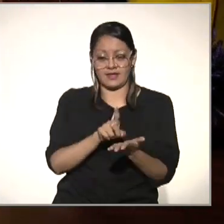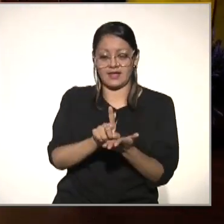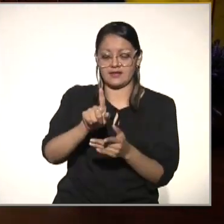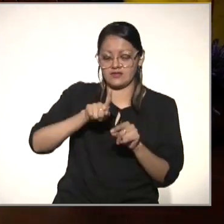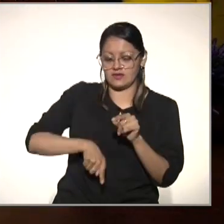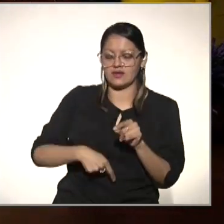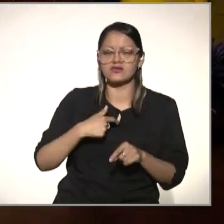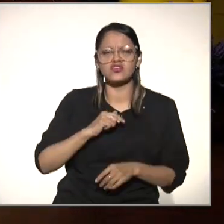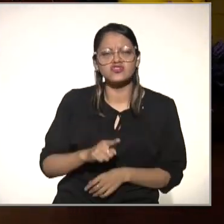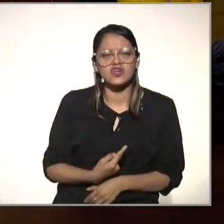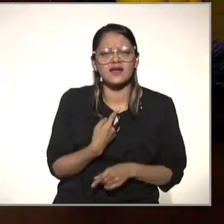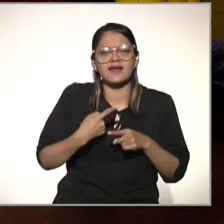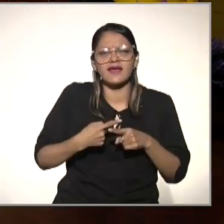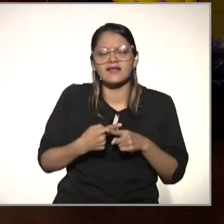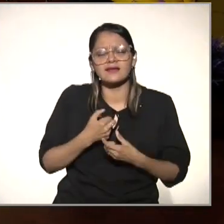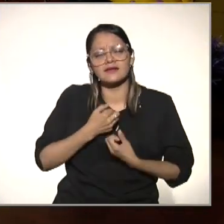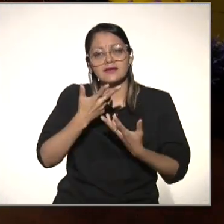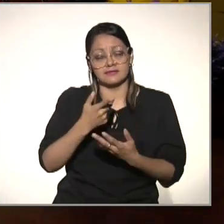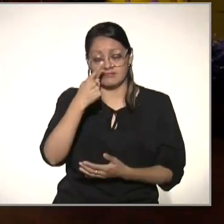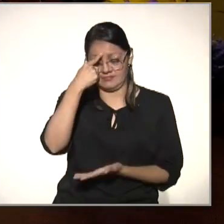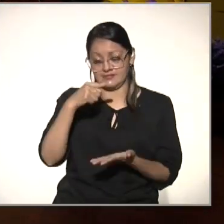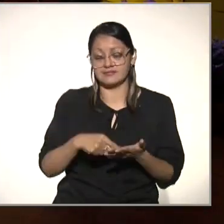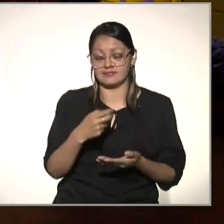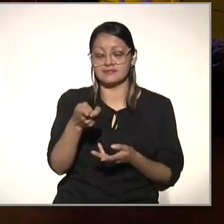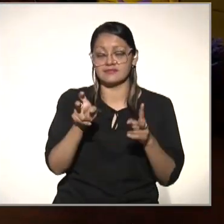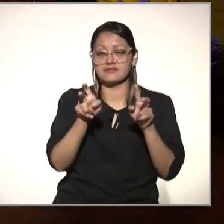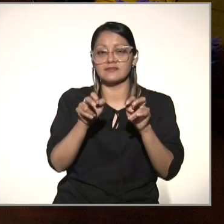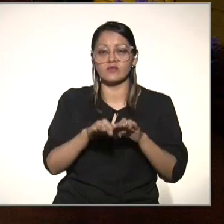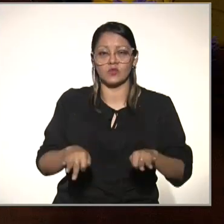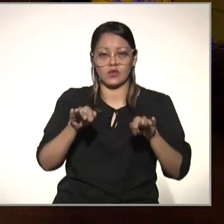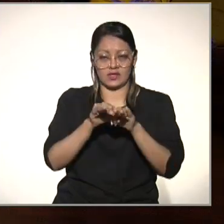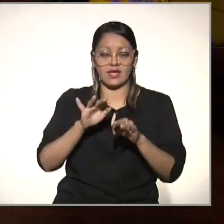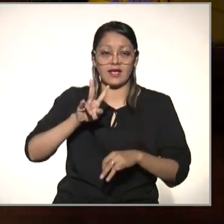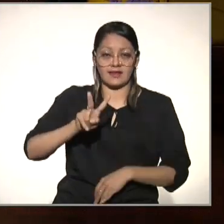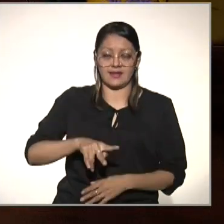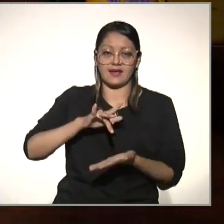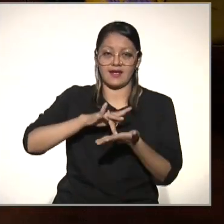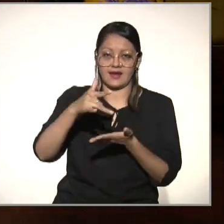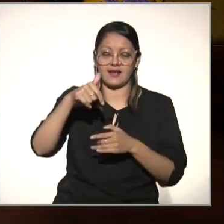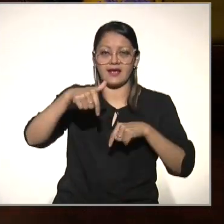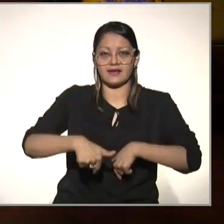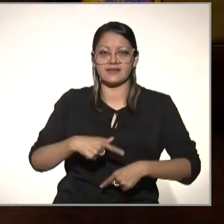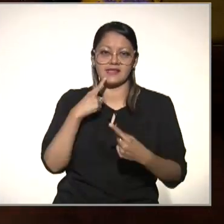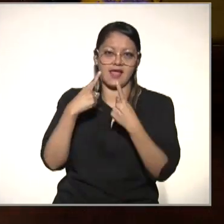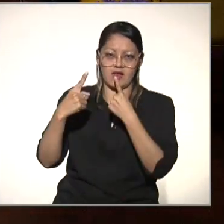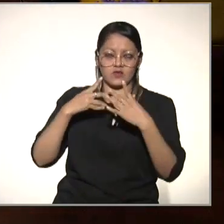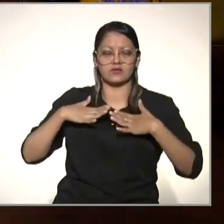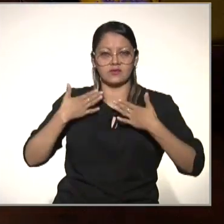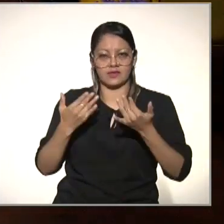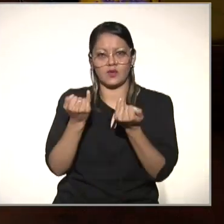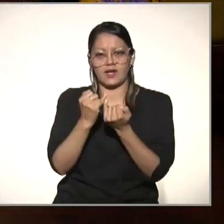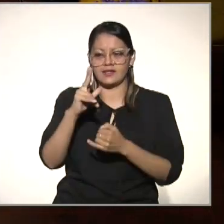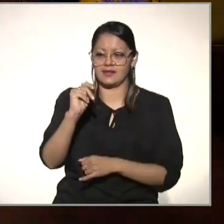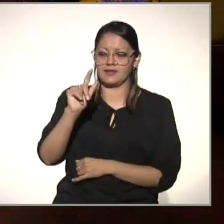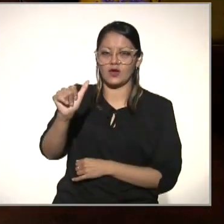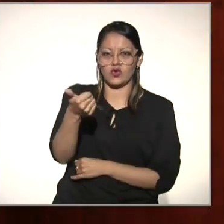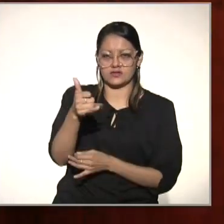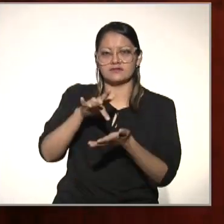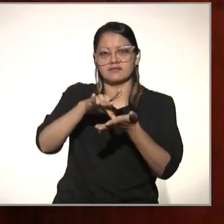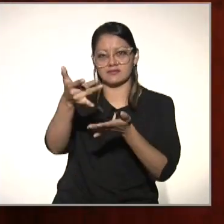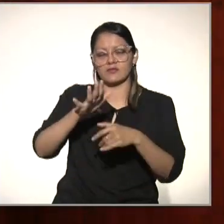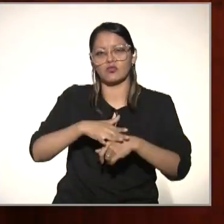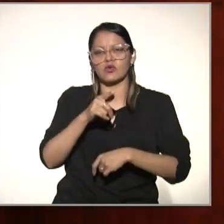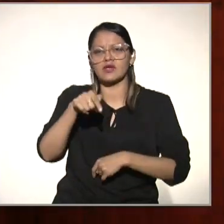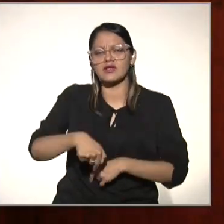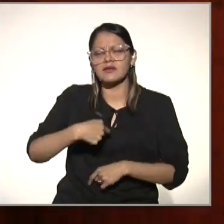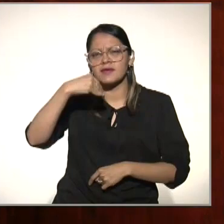quiénes somos nosotros. Entonces, sí creo que es un tema bien importante y yo agradezco este espacio a Diálogos y a Canal 11 para poder cuestionar cuáles son nuestros